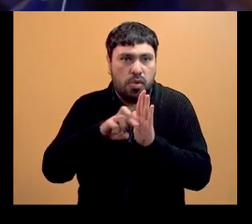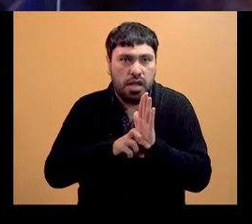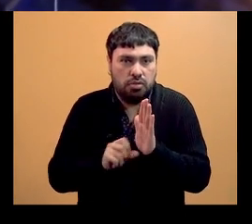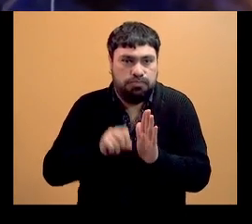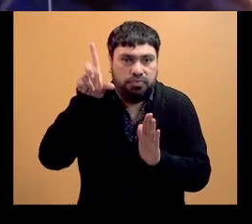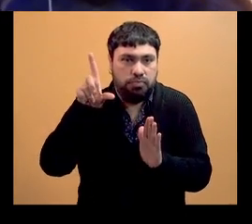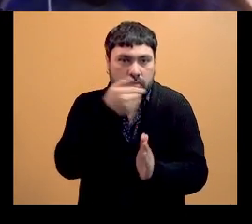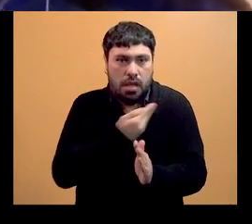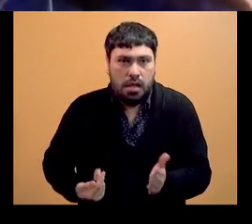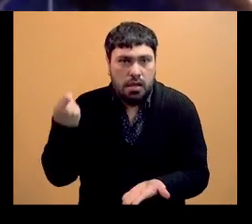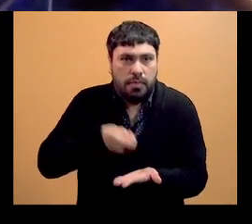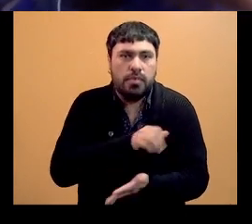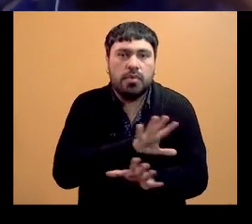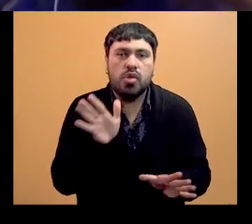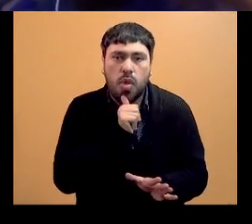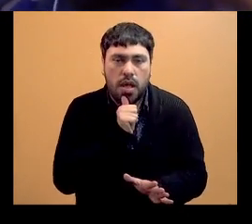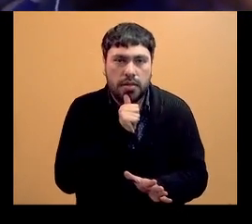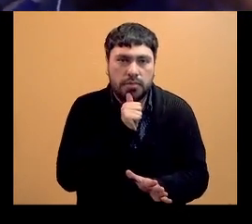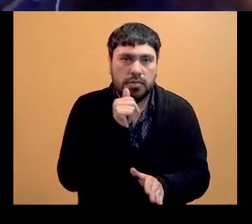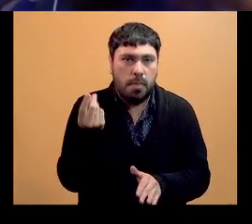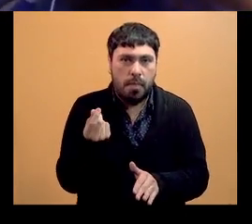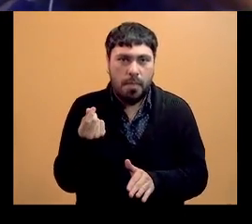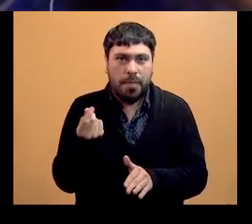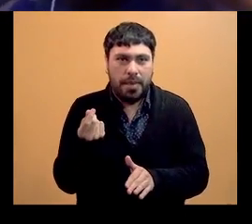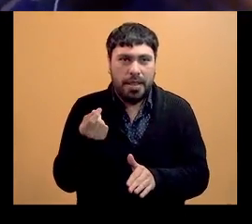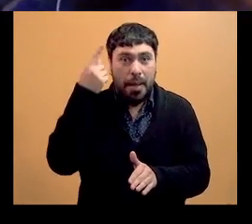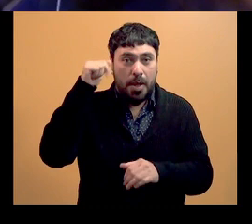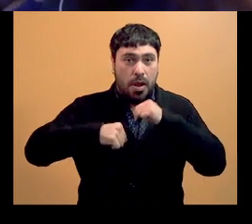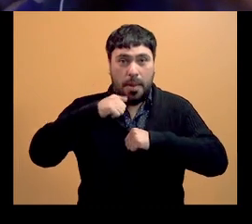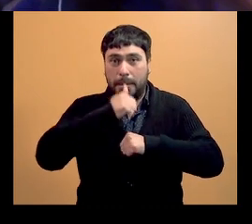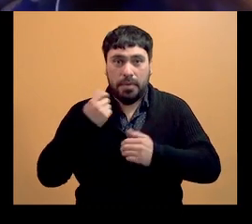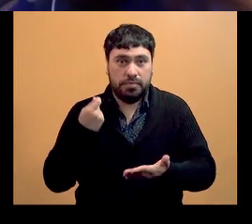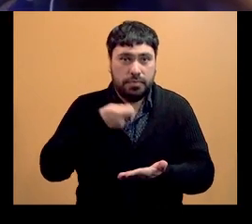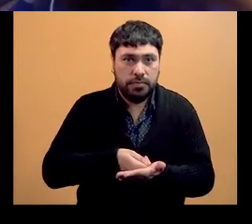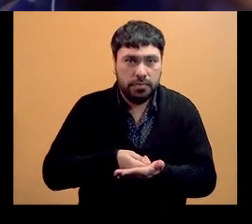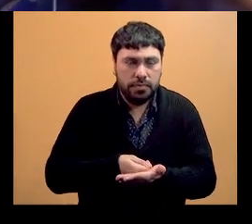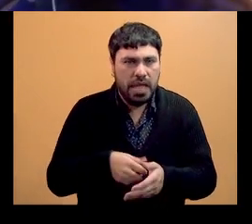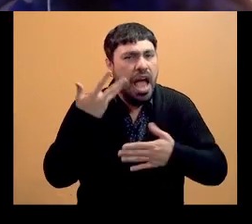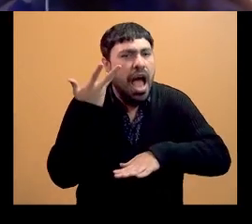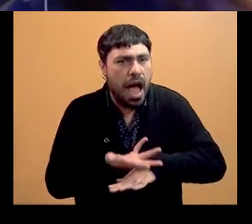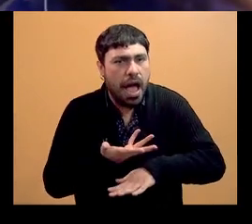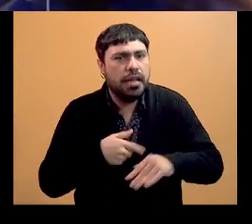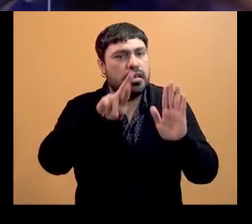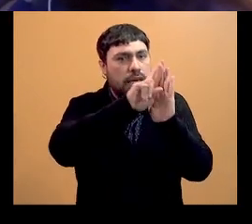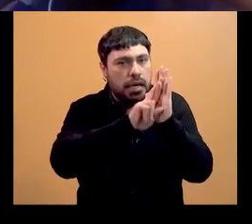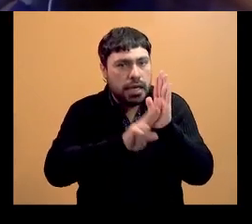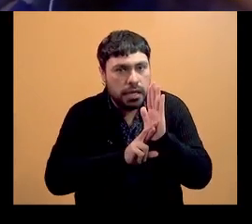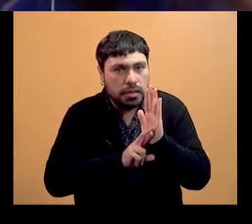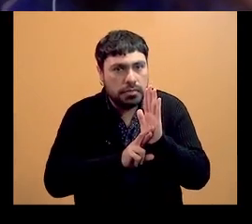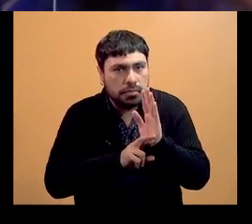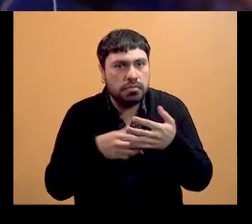proyectos de semejante envergadura? Sin embargo, me preocupa cómo se regula esta colaboración. Por ejemplo,